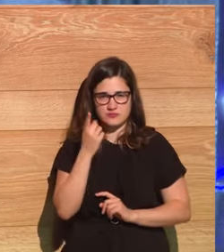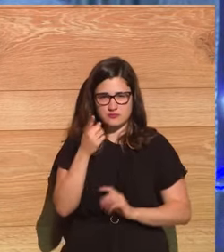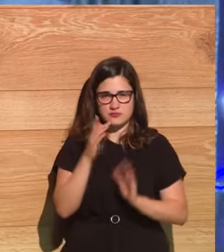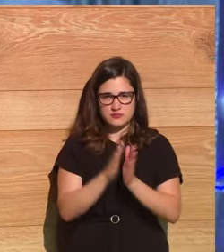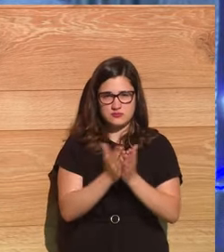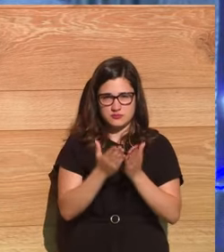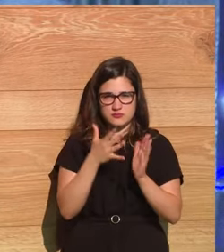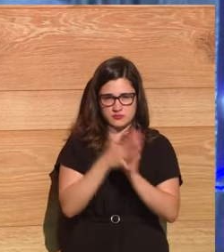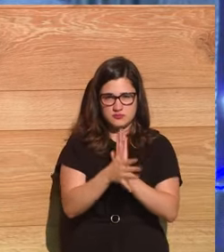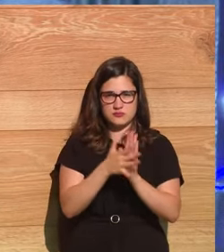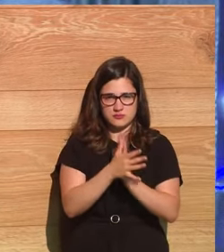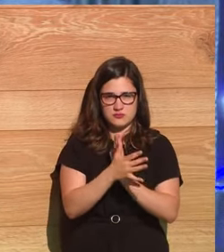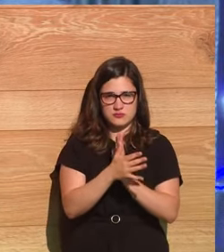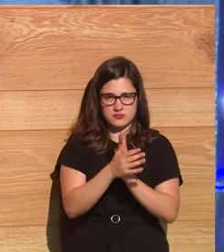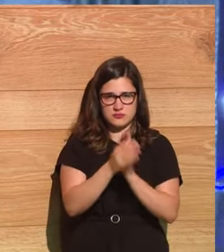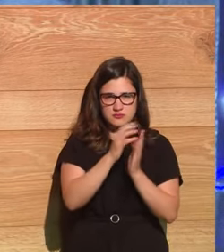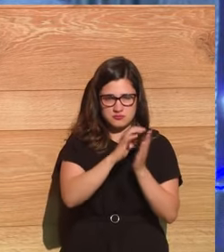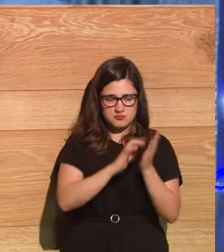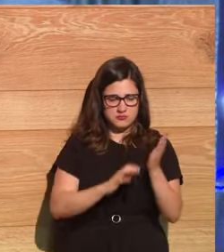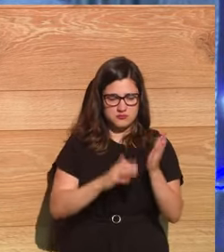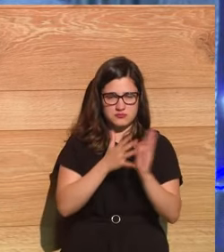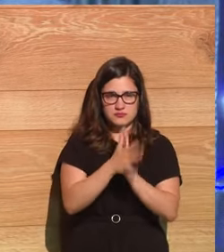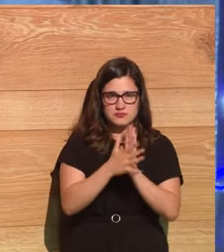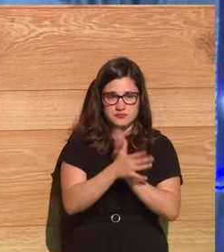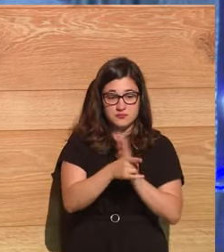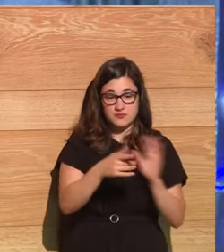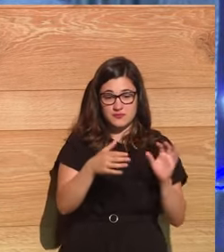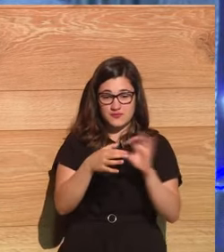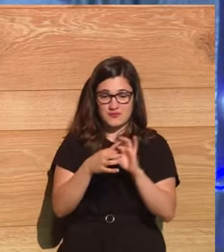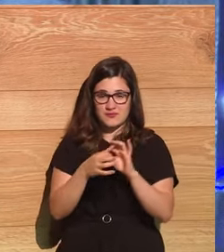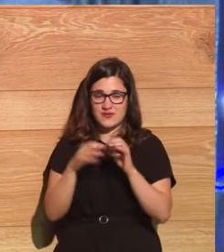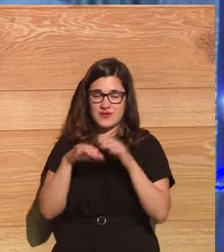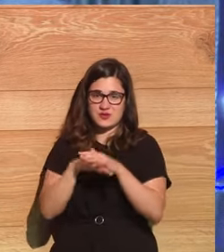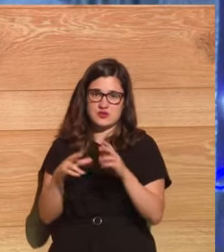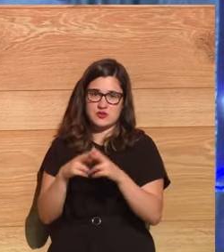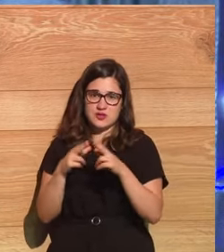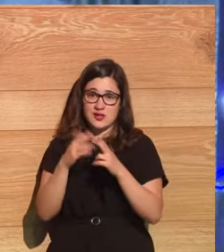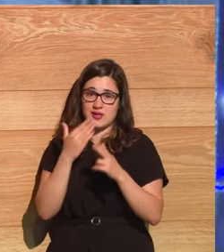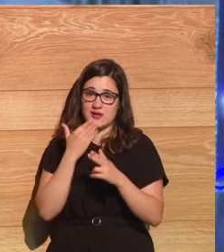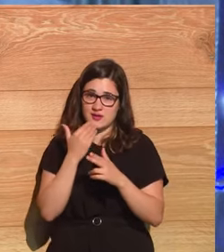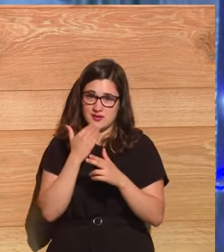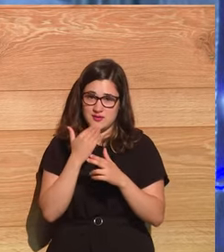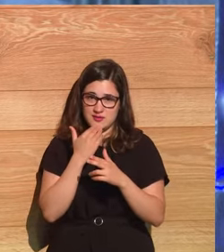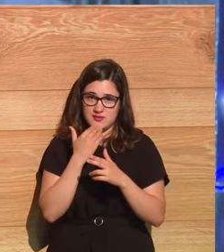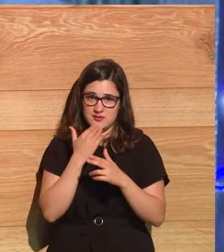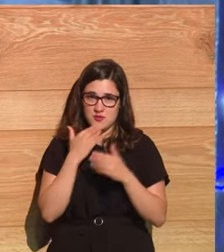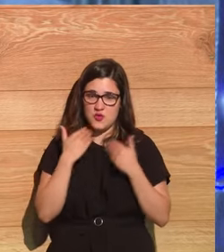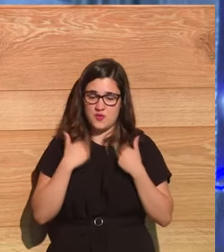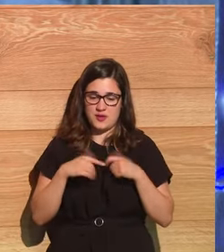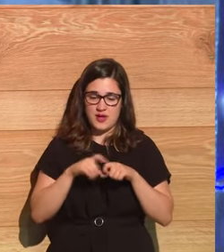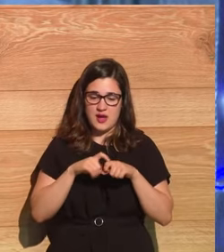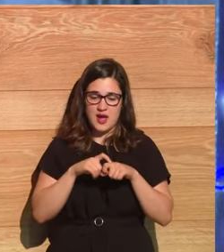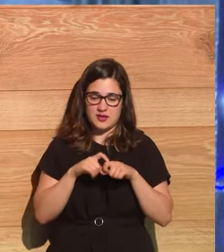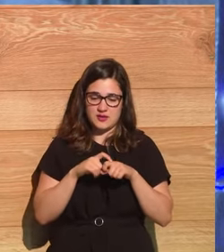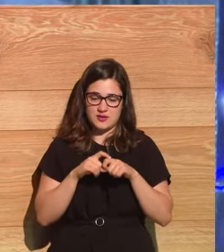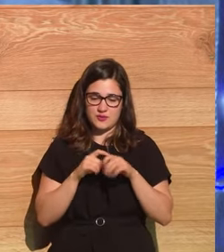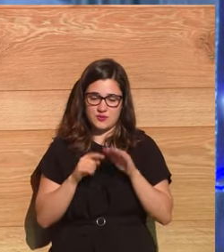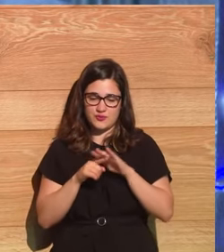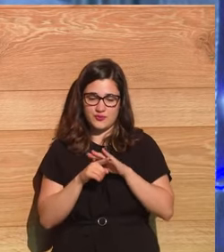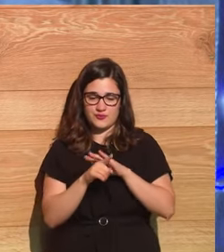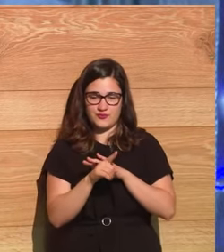libro, sobre todo, tiene mucho que ver con el uso de redes sociales y con las edades en las que uno está más en formación de carácter, ¿no? La